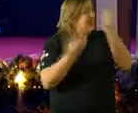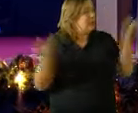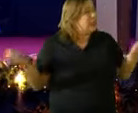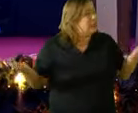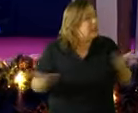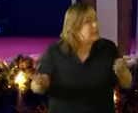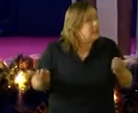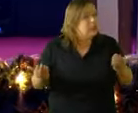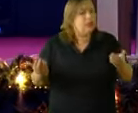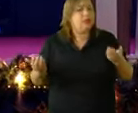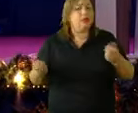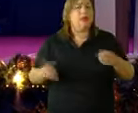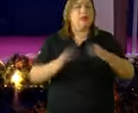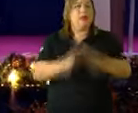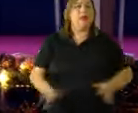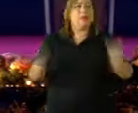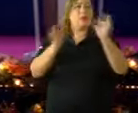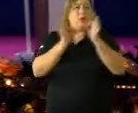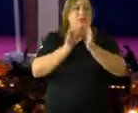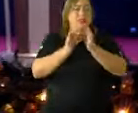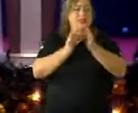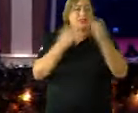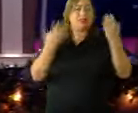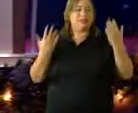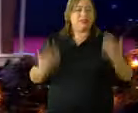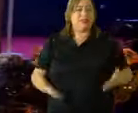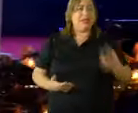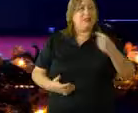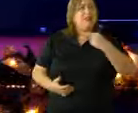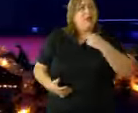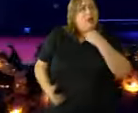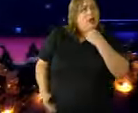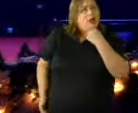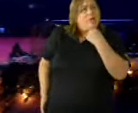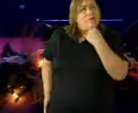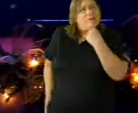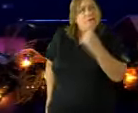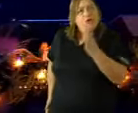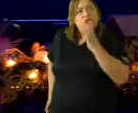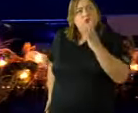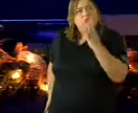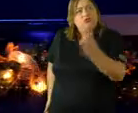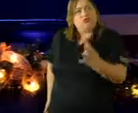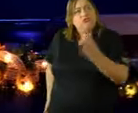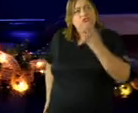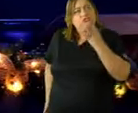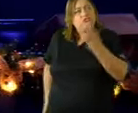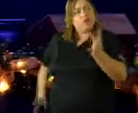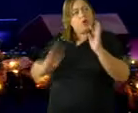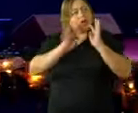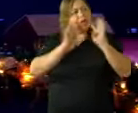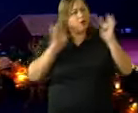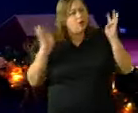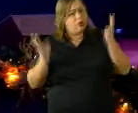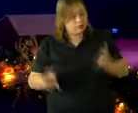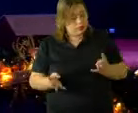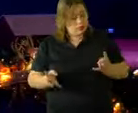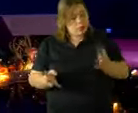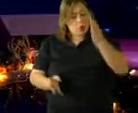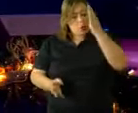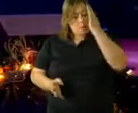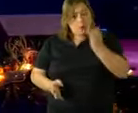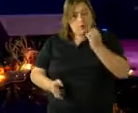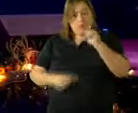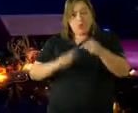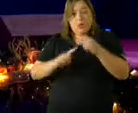esto. Es importante que lo que sale de nuestra boca. Es importante lo que confesamos, porque la vida y la muerte están